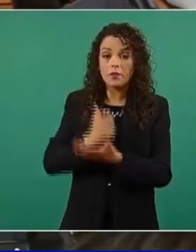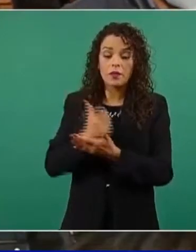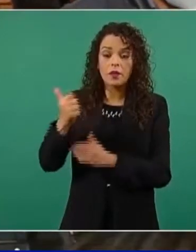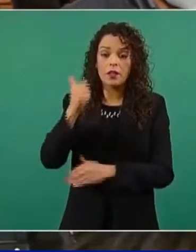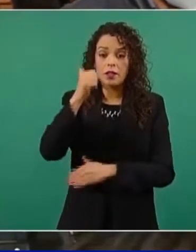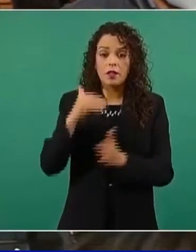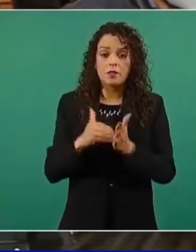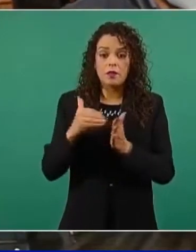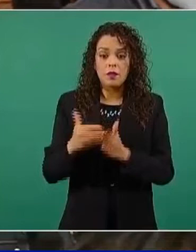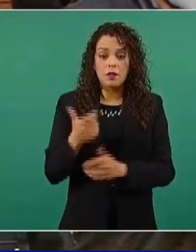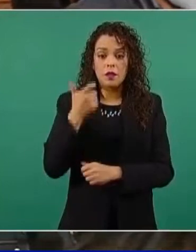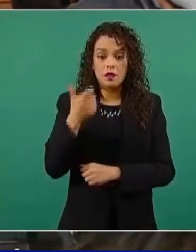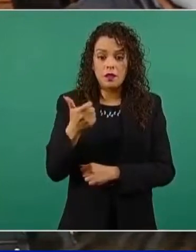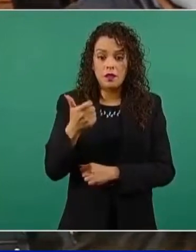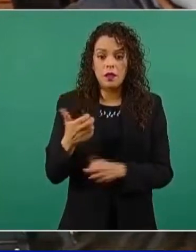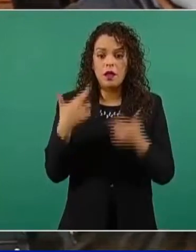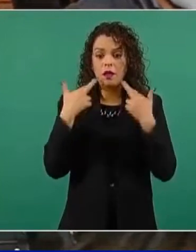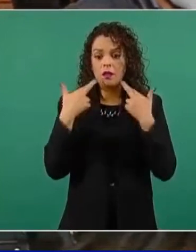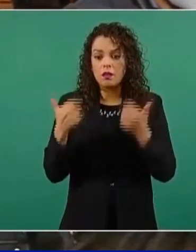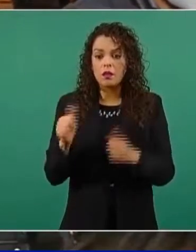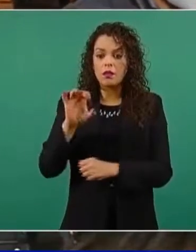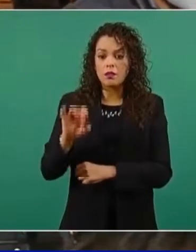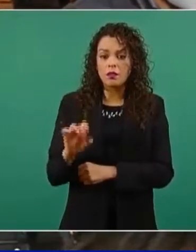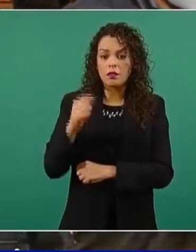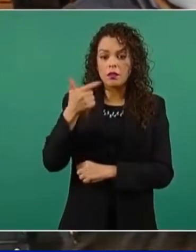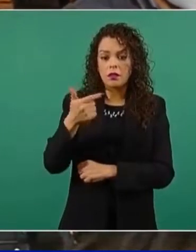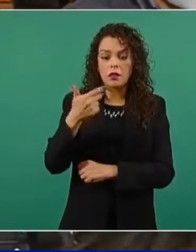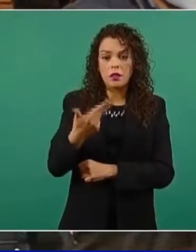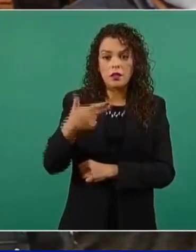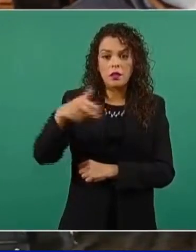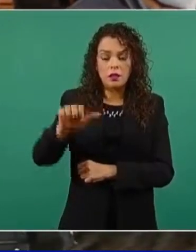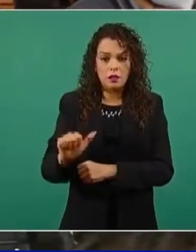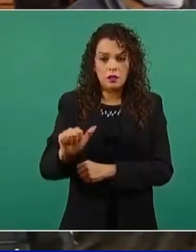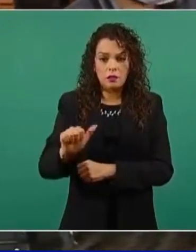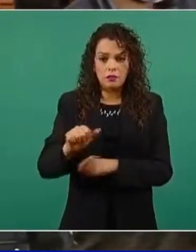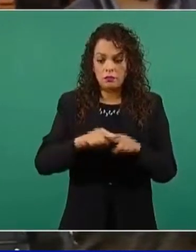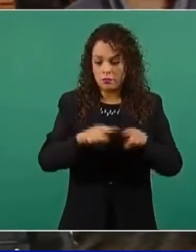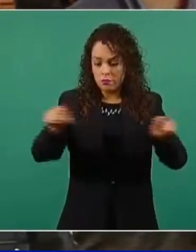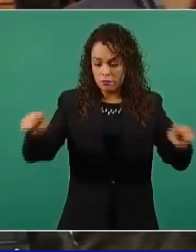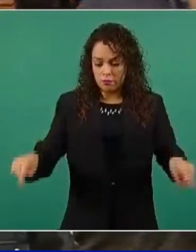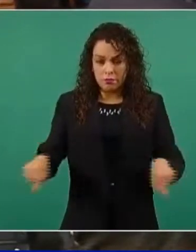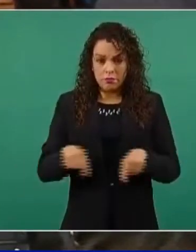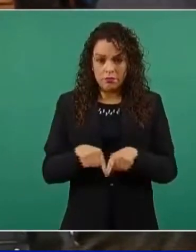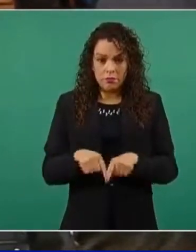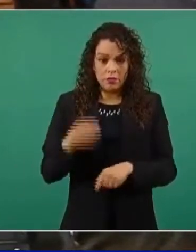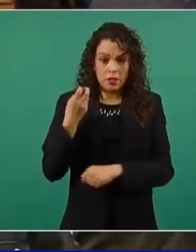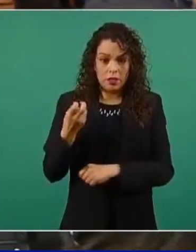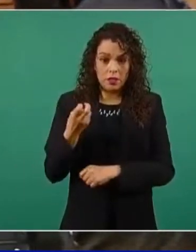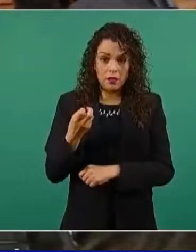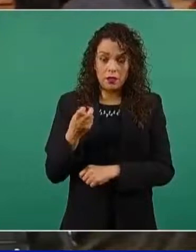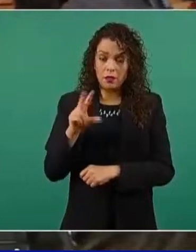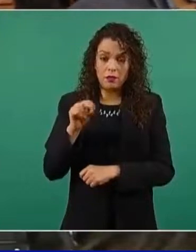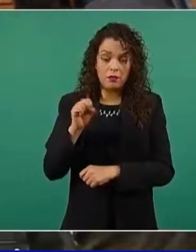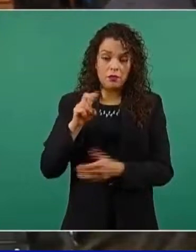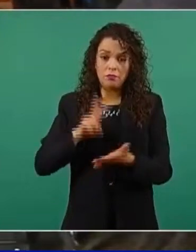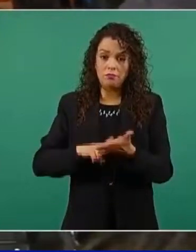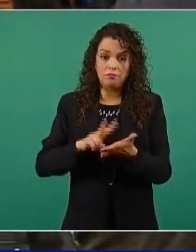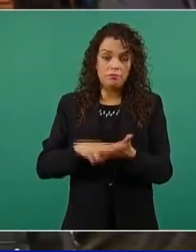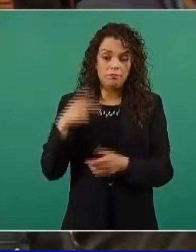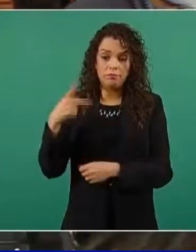pesos por un rancho de 37 hectáreas. En principio, pues, este no es el valor del